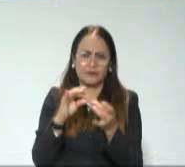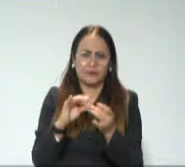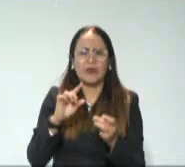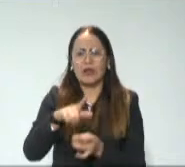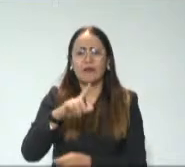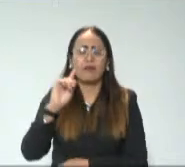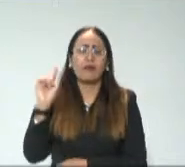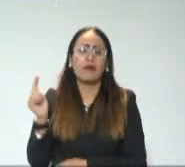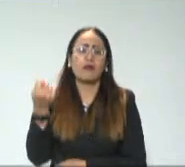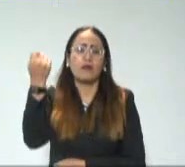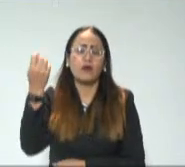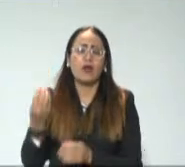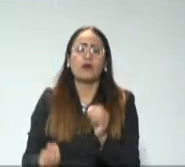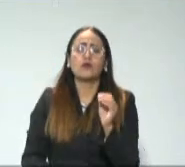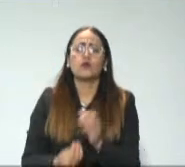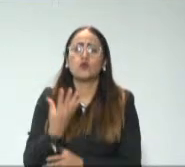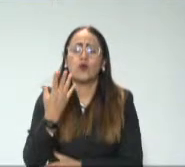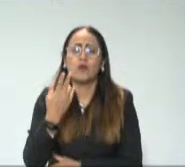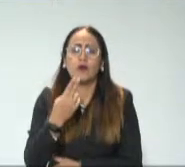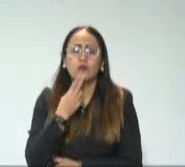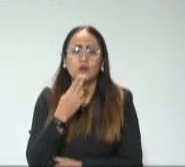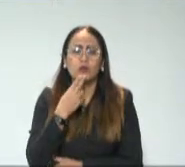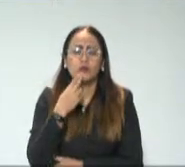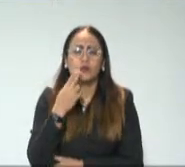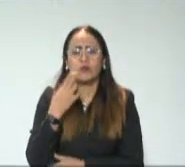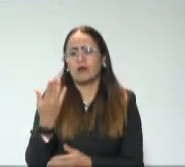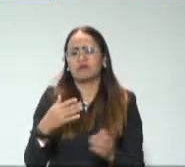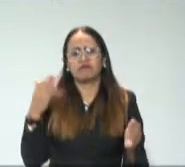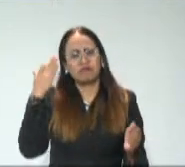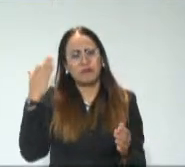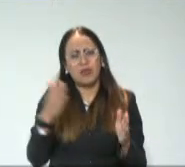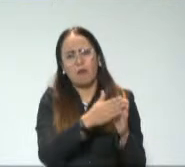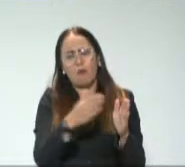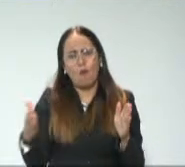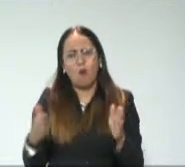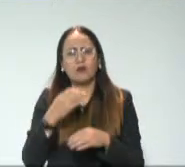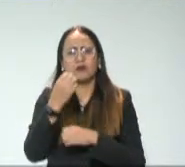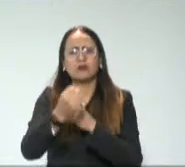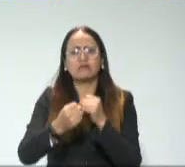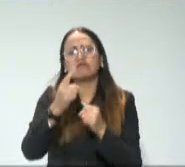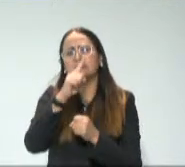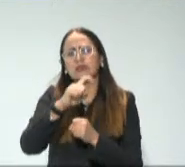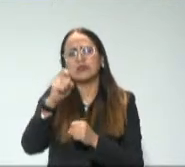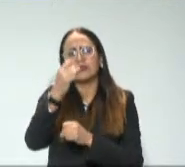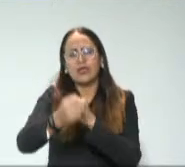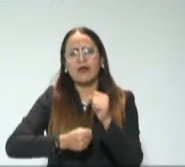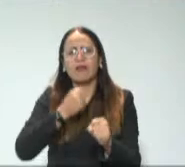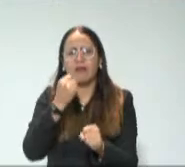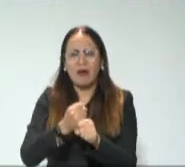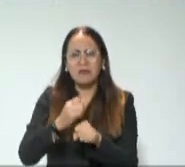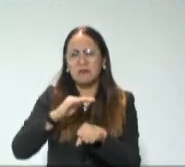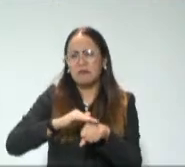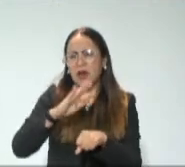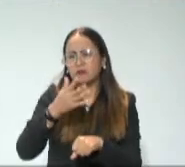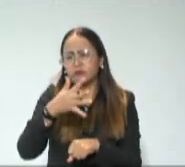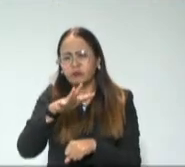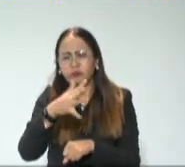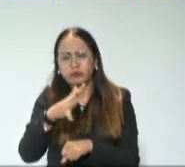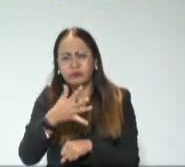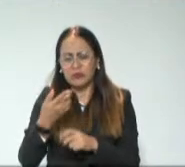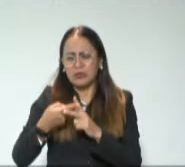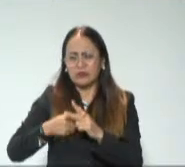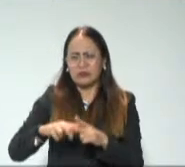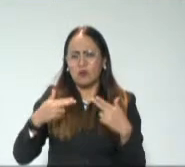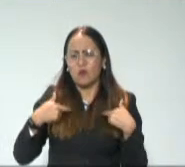de tecnología en la historia en los últimos 100 años digamos de un poco más de 100 años de de de